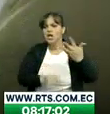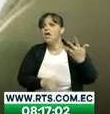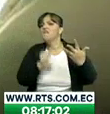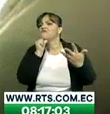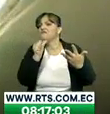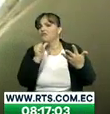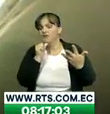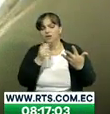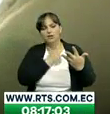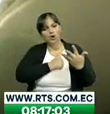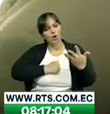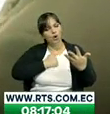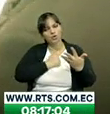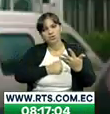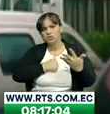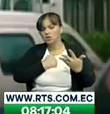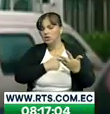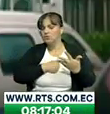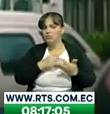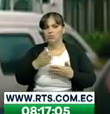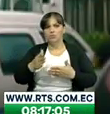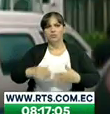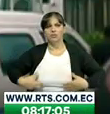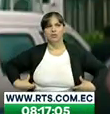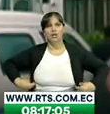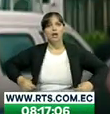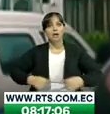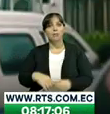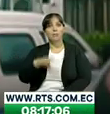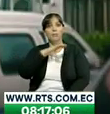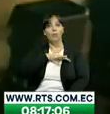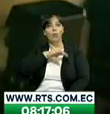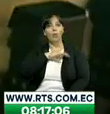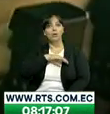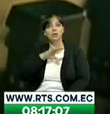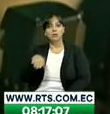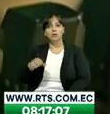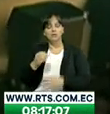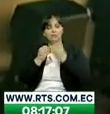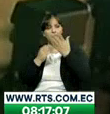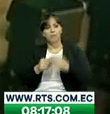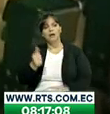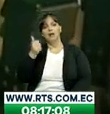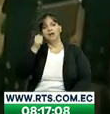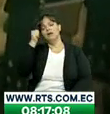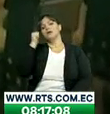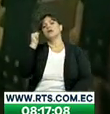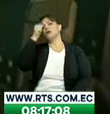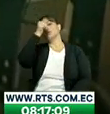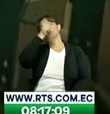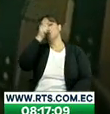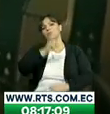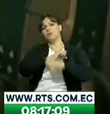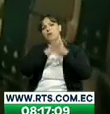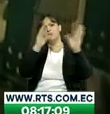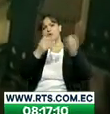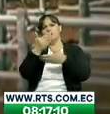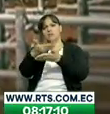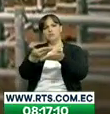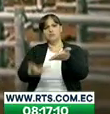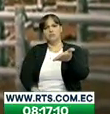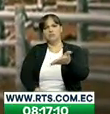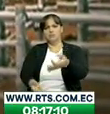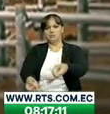el jefe policial de esta localidad aseguró que durante la mañana del domingo recibieron la documentación que permitía el desarrollo